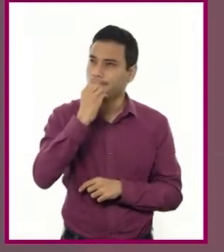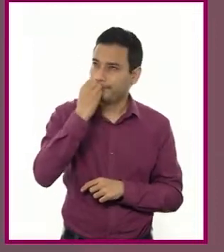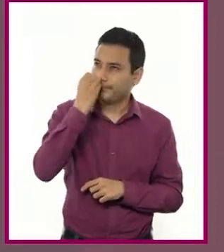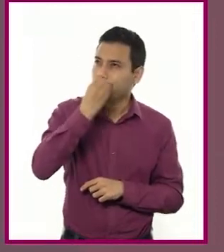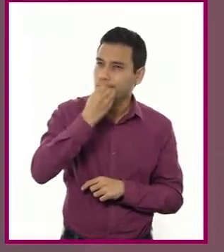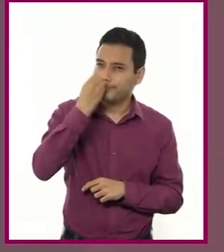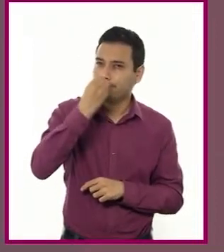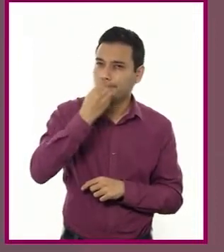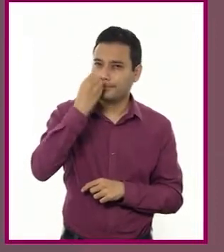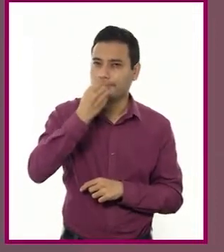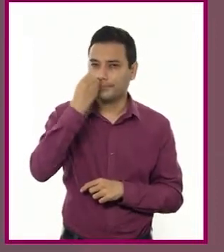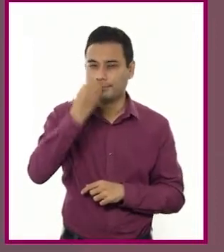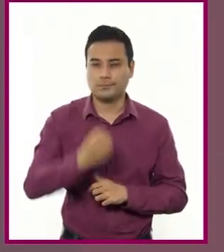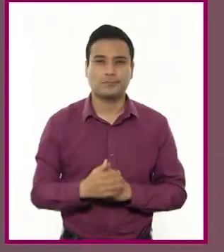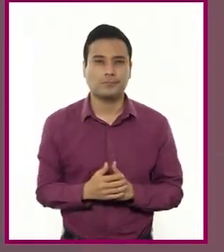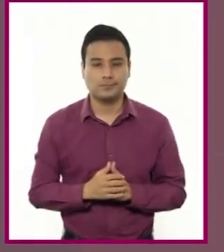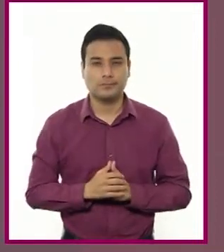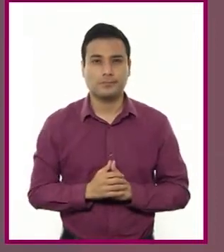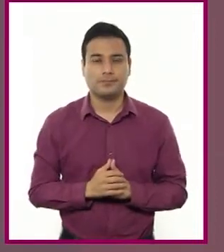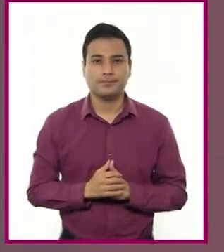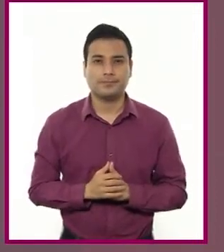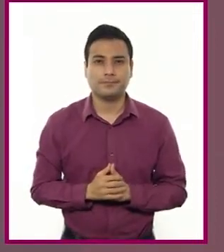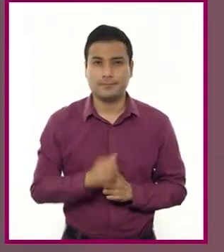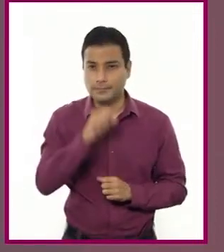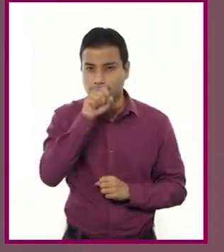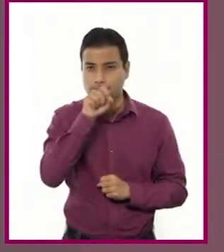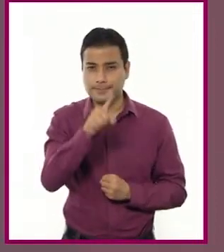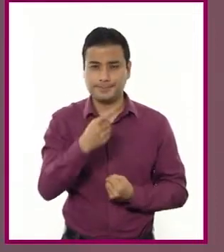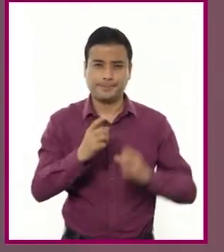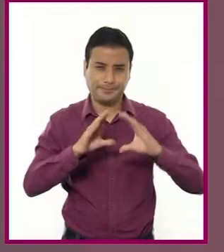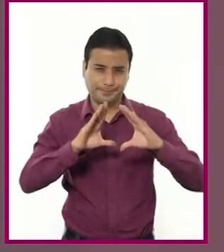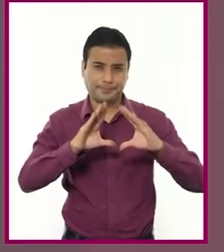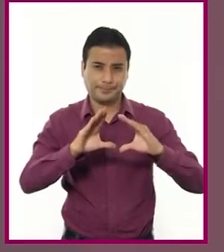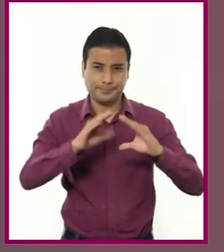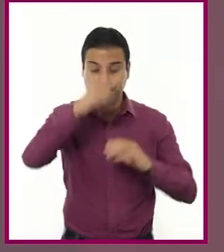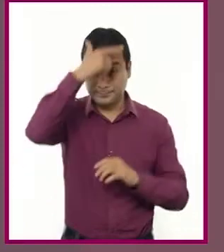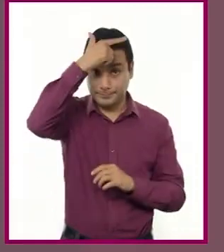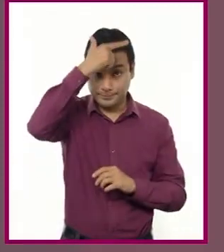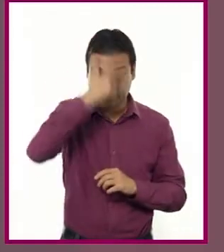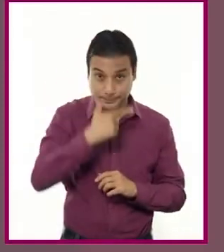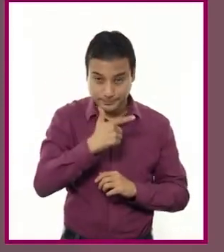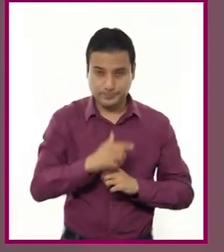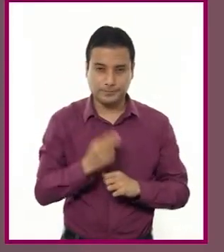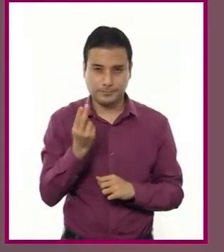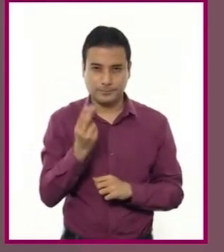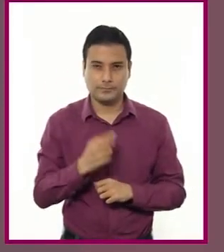Señora. Y aún les enseñábamos que de noche se azotasen.